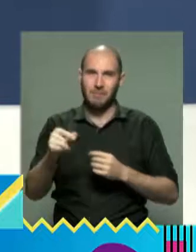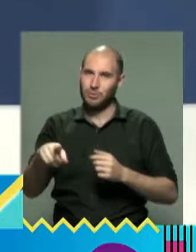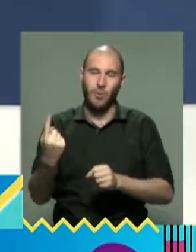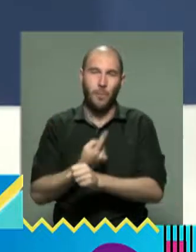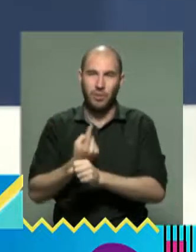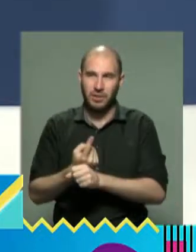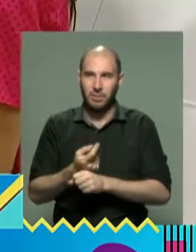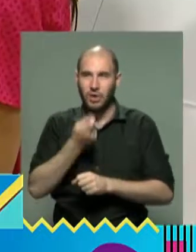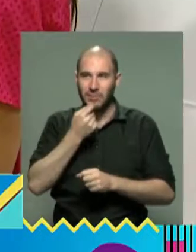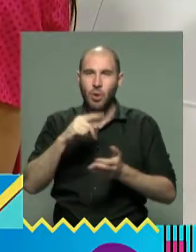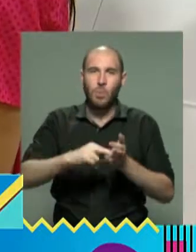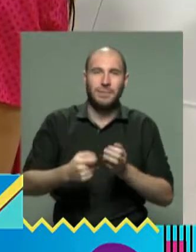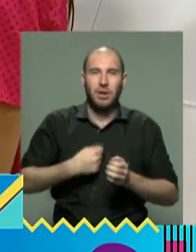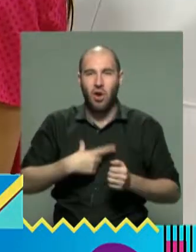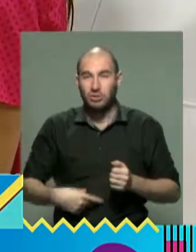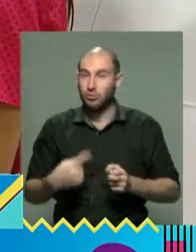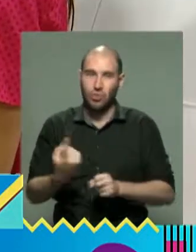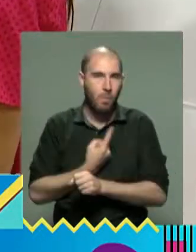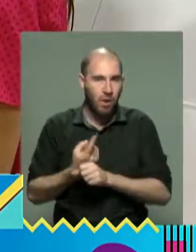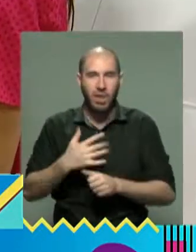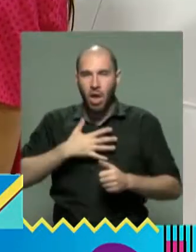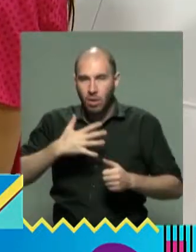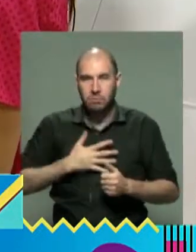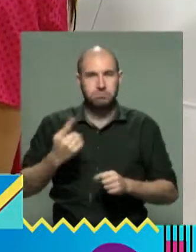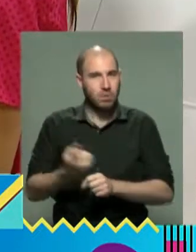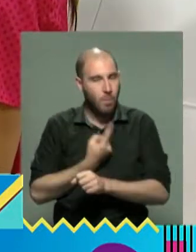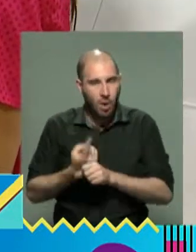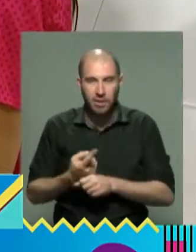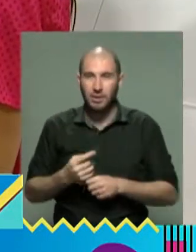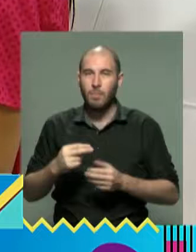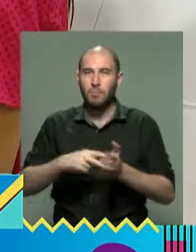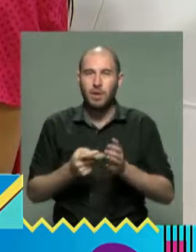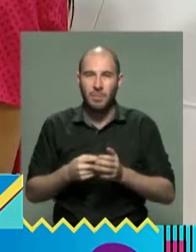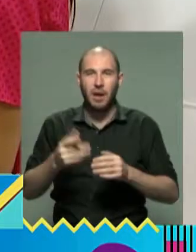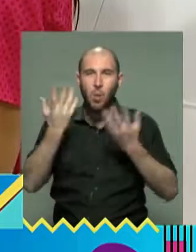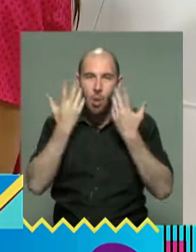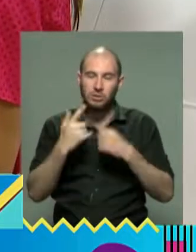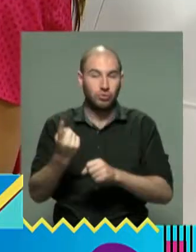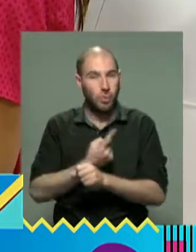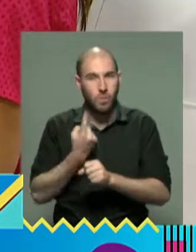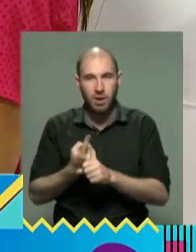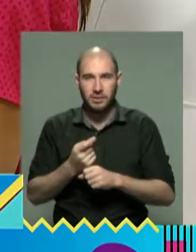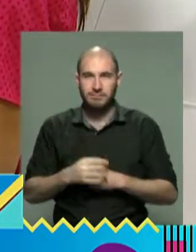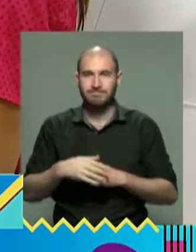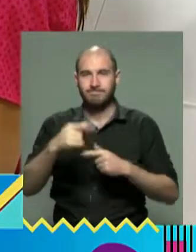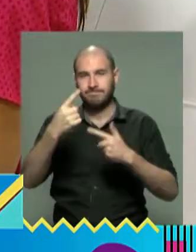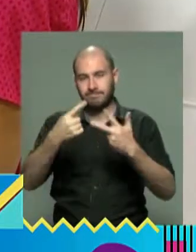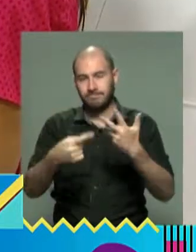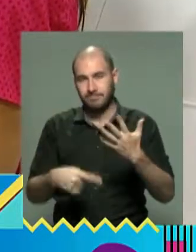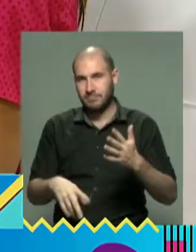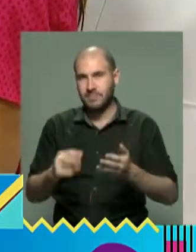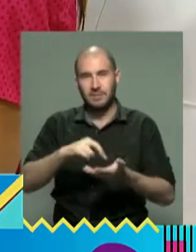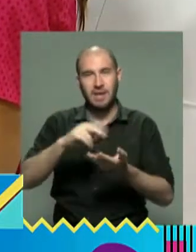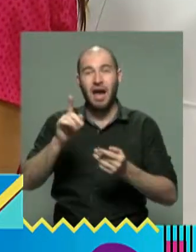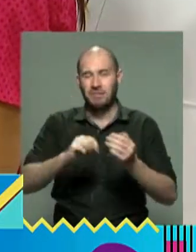hacer. Ejemplo, si tenés problemas cardíacos, no hacerlo, asmático tampoco, si tenés problemas óseos tampoco. Y bueno, y se lo saltan a todos